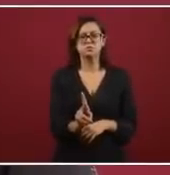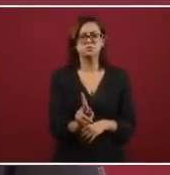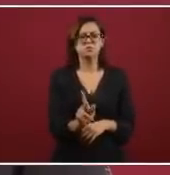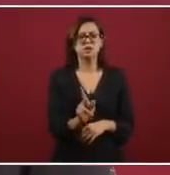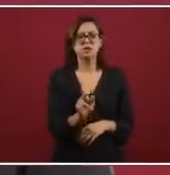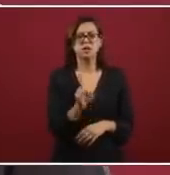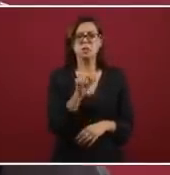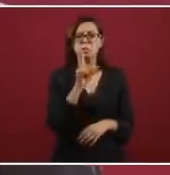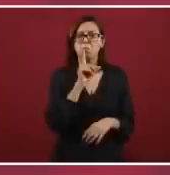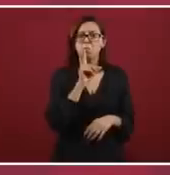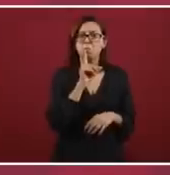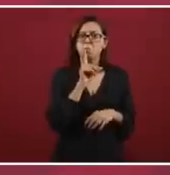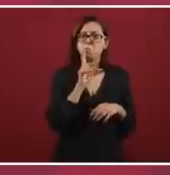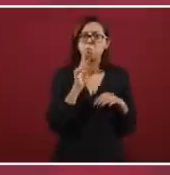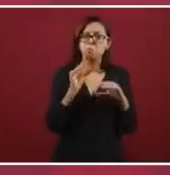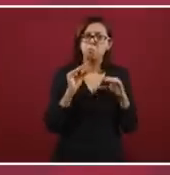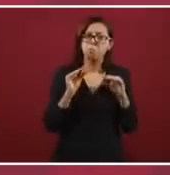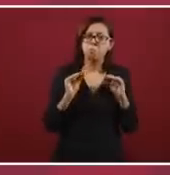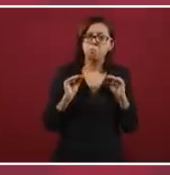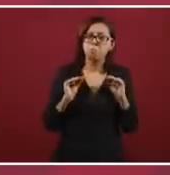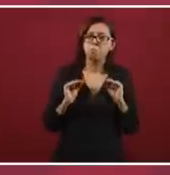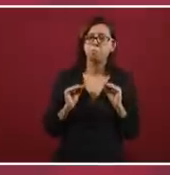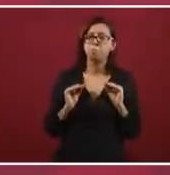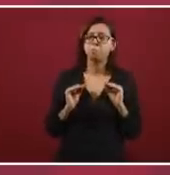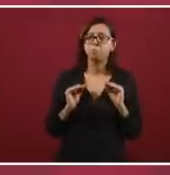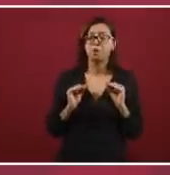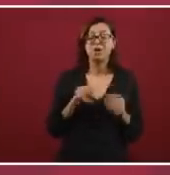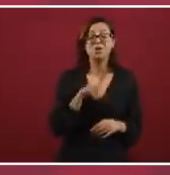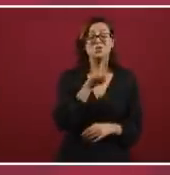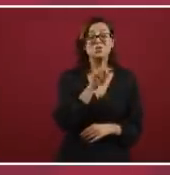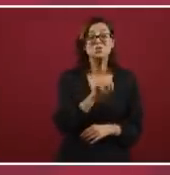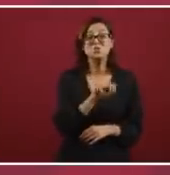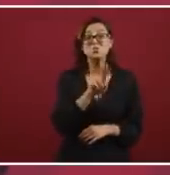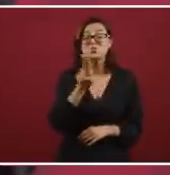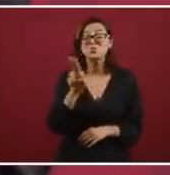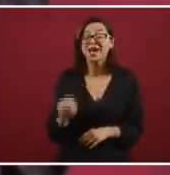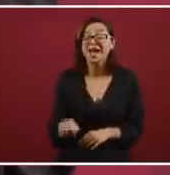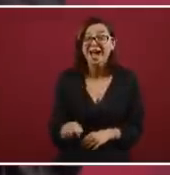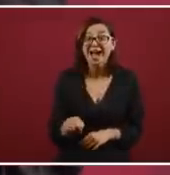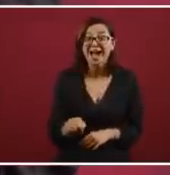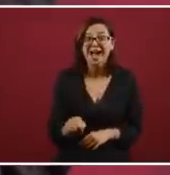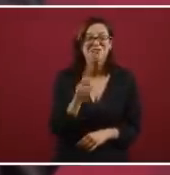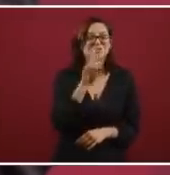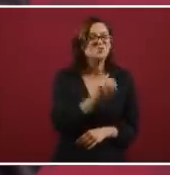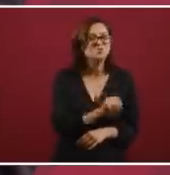nunca dijeron nada. Nunca, me gustaría que